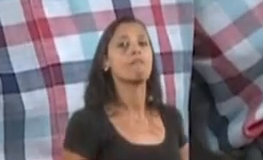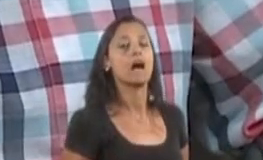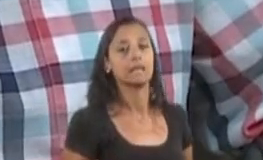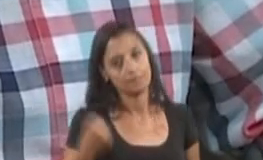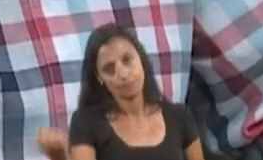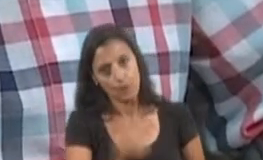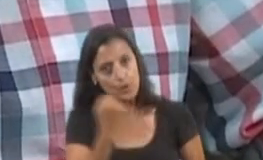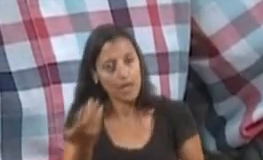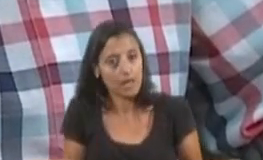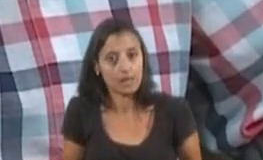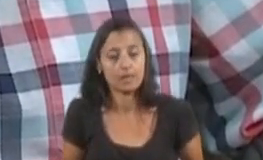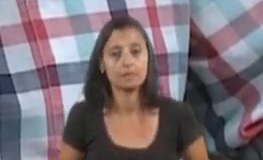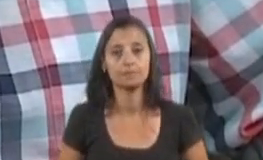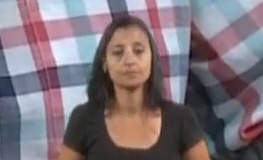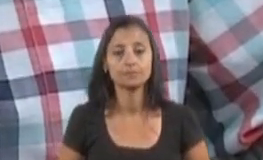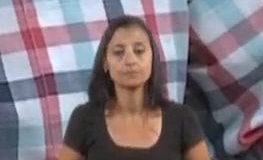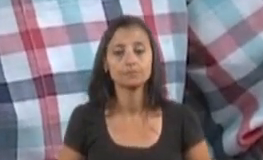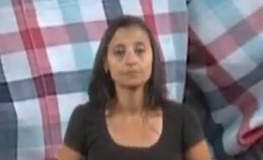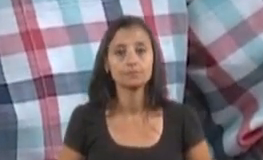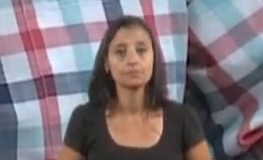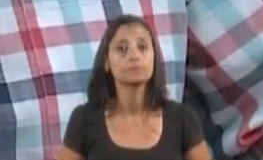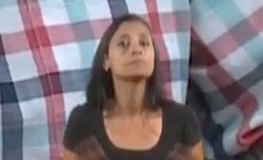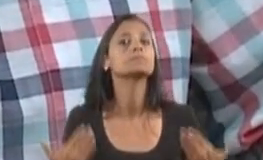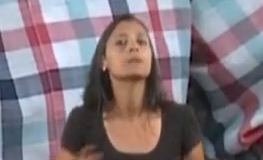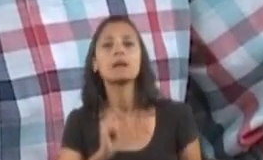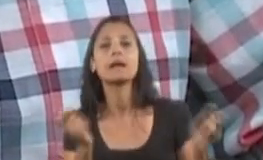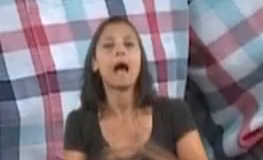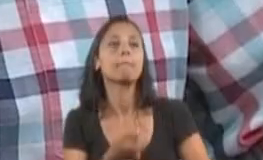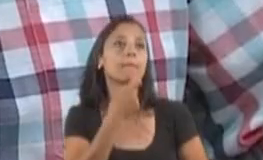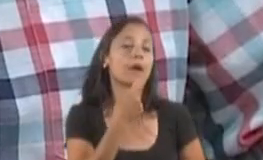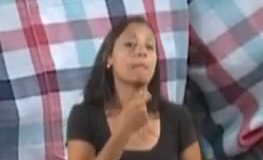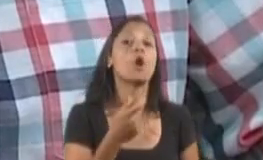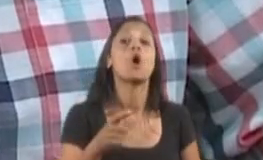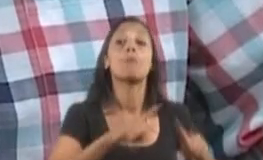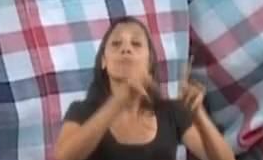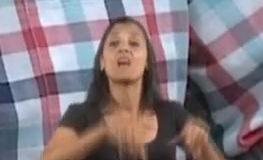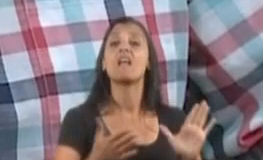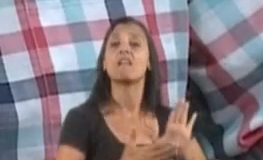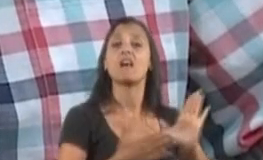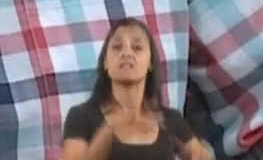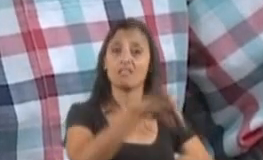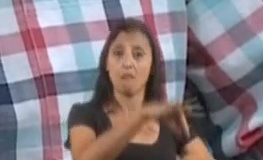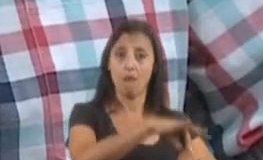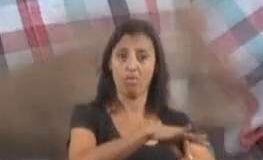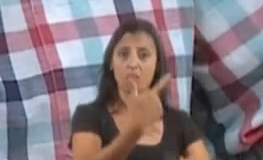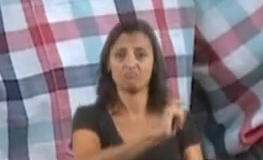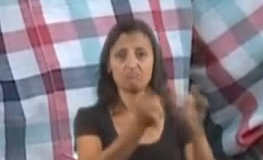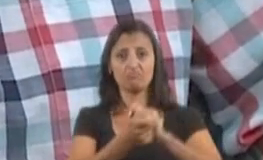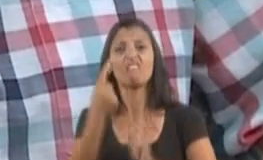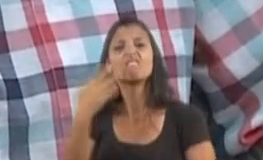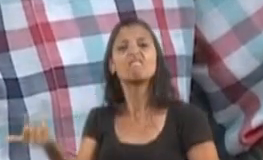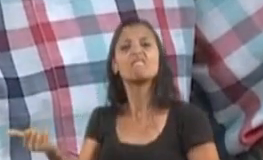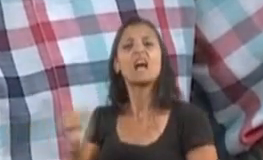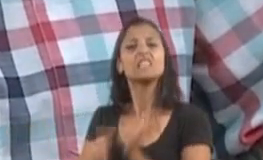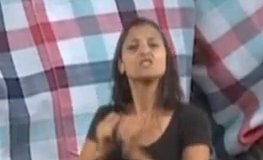muy importante. Se puede reemplazar un pedido, una receta, a través de una historia clínica donde